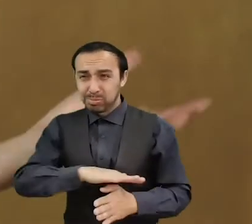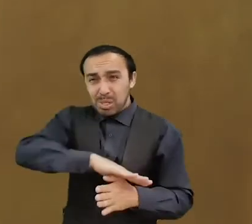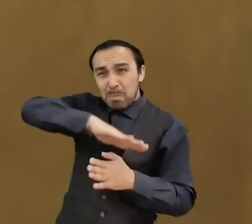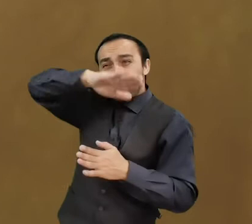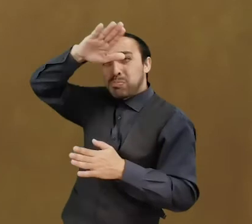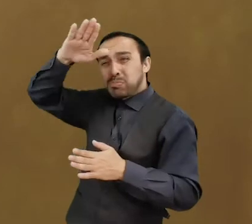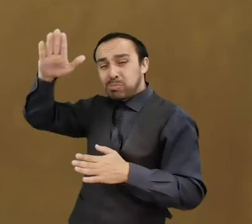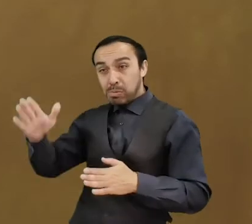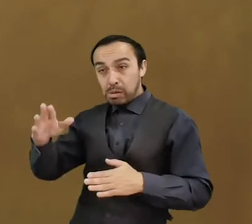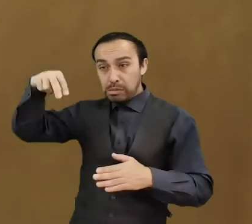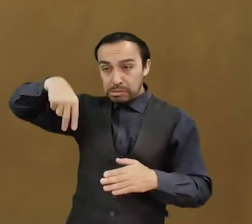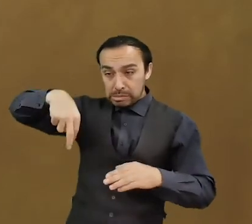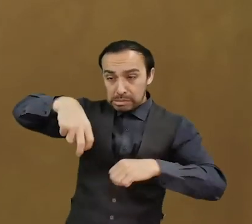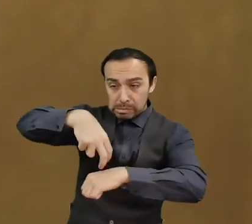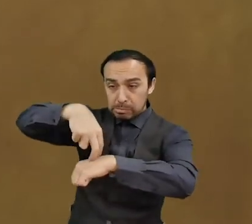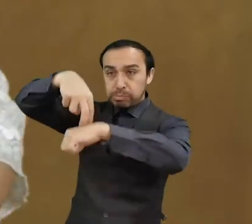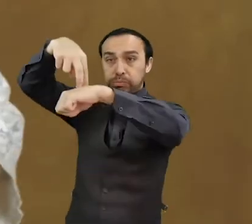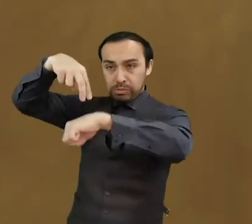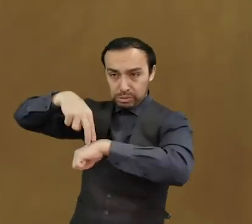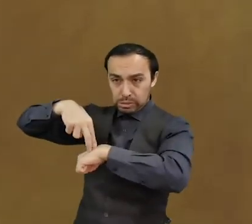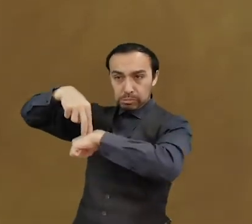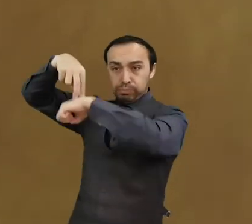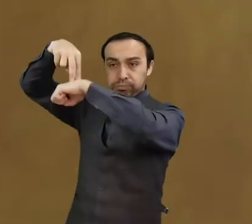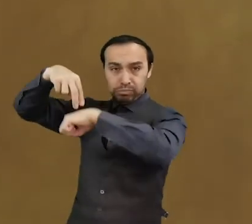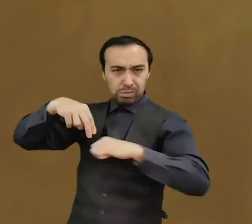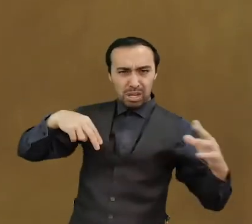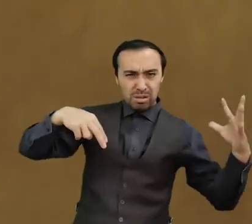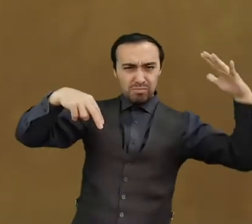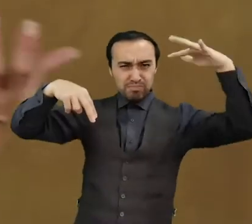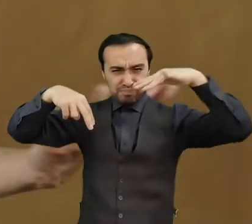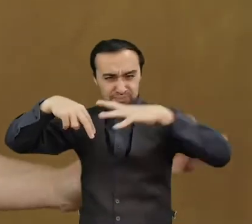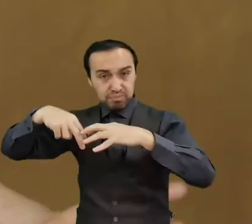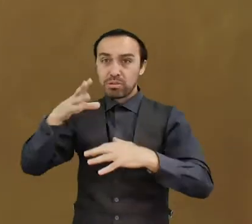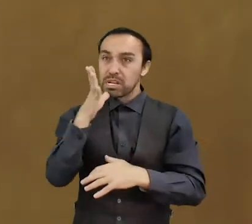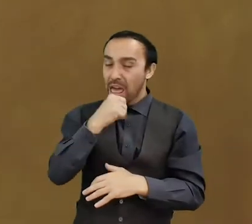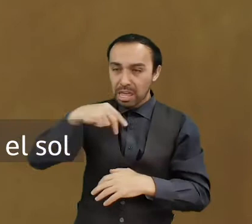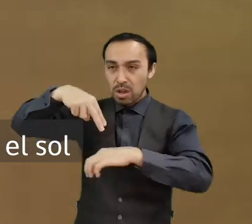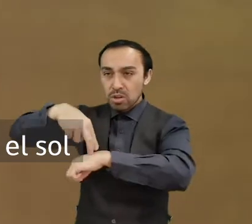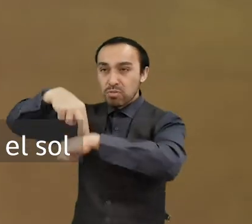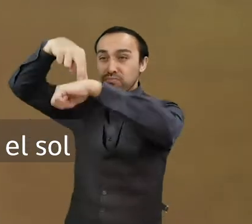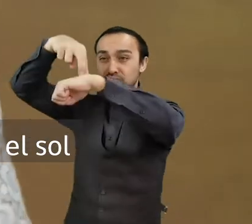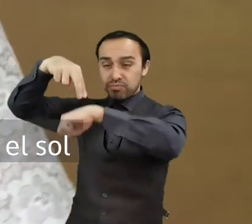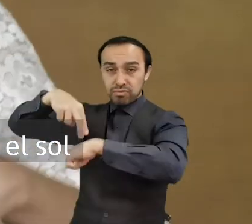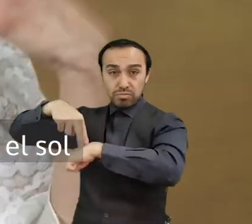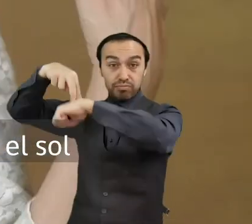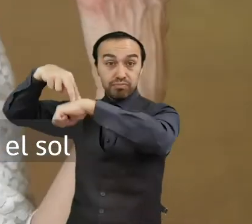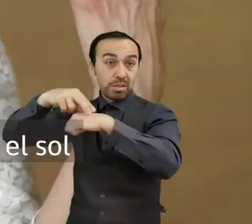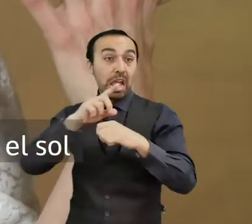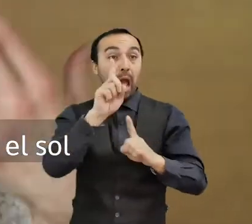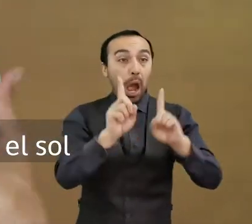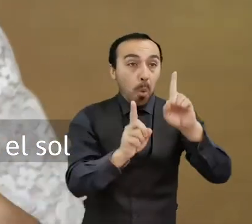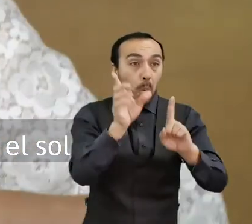y cuidarlos de que no los atraparan las olas cuando algunos hombres y mujeres llegaron hasta lo